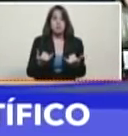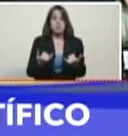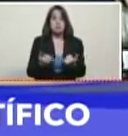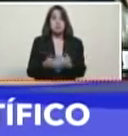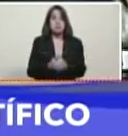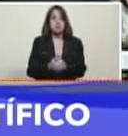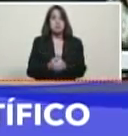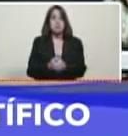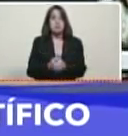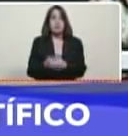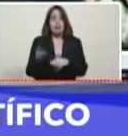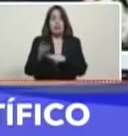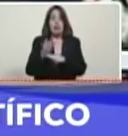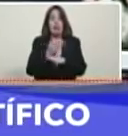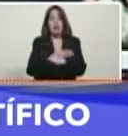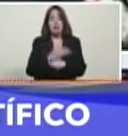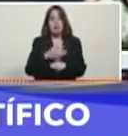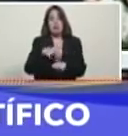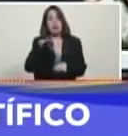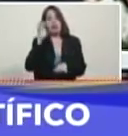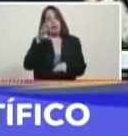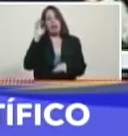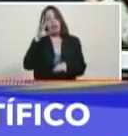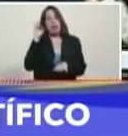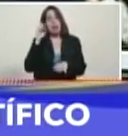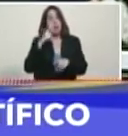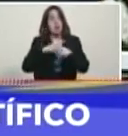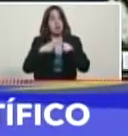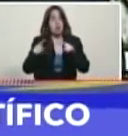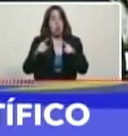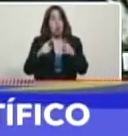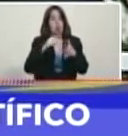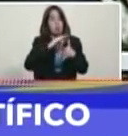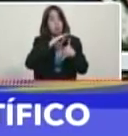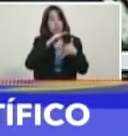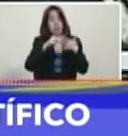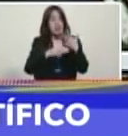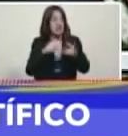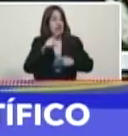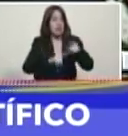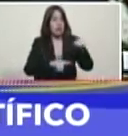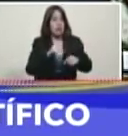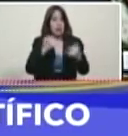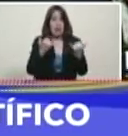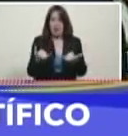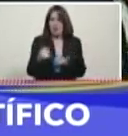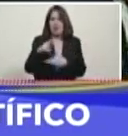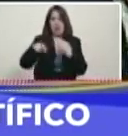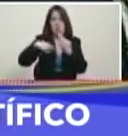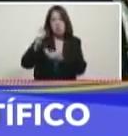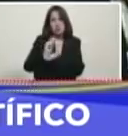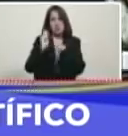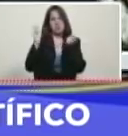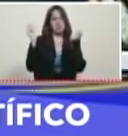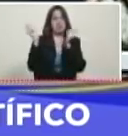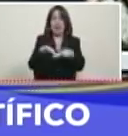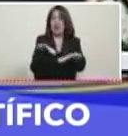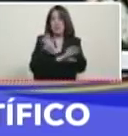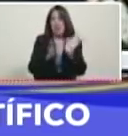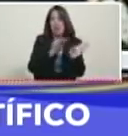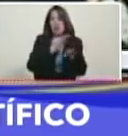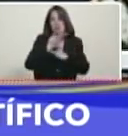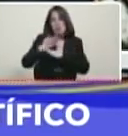primas para devolvérnoslos en productos terminados. Ese esquema con la Revolución Bolivariana se invierte y es allí la